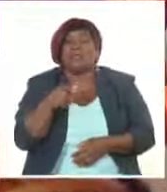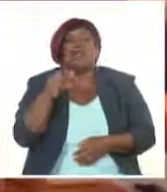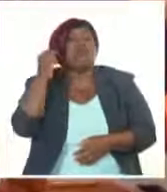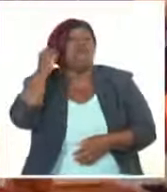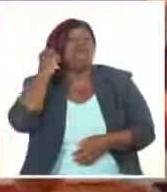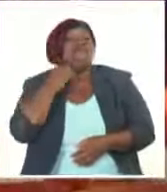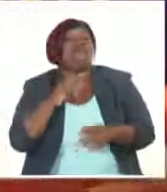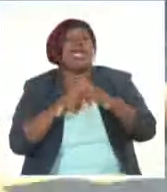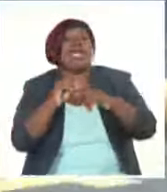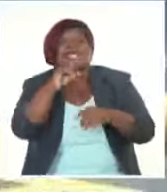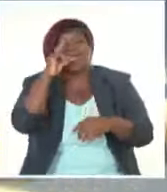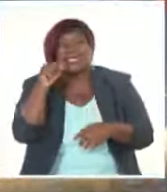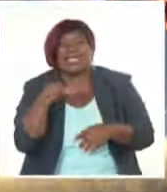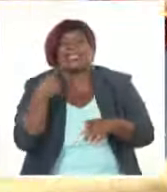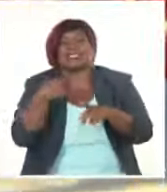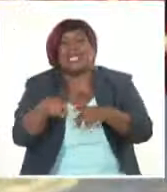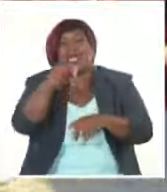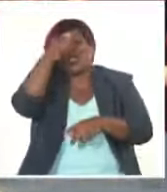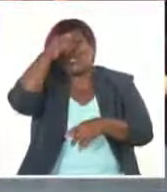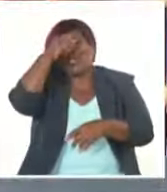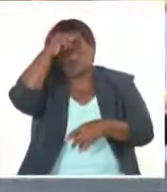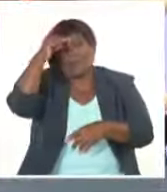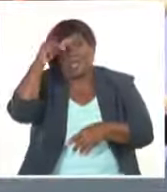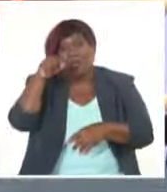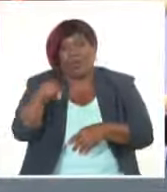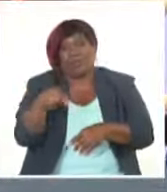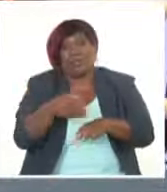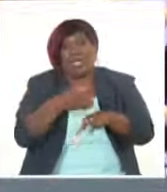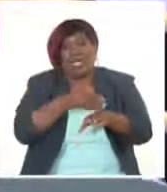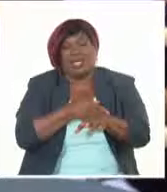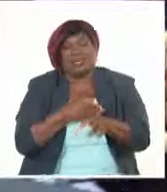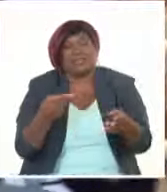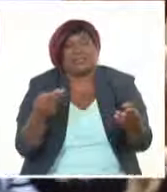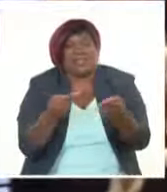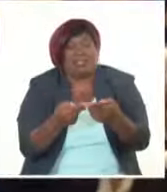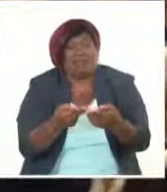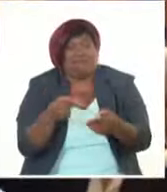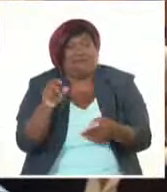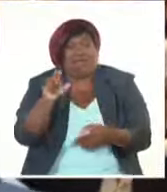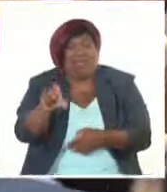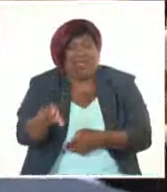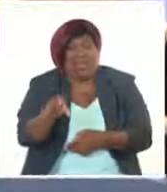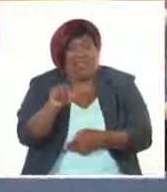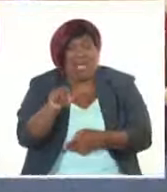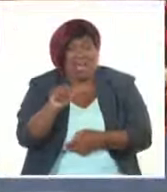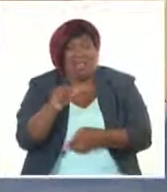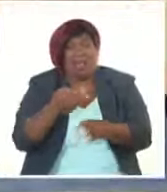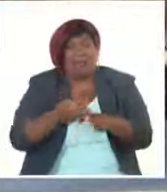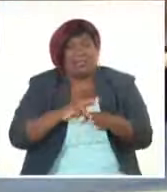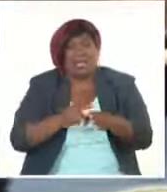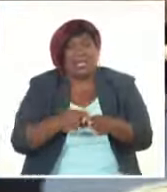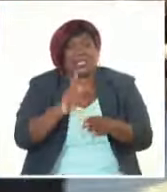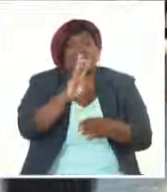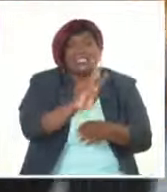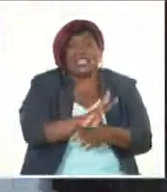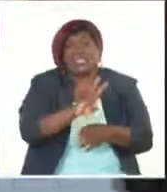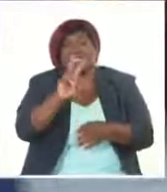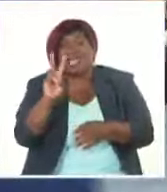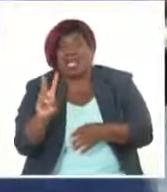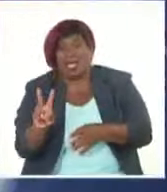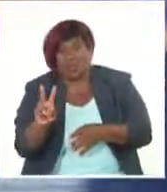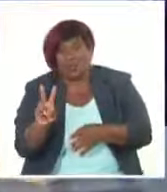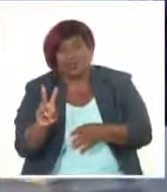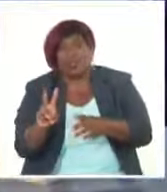uzbeco Samandar Olimov. En semifinales, este último representante de los 57 kilos superó 3-2 al armenio Erit